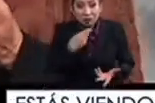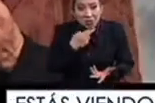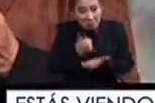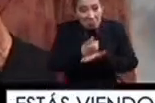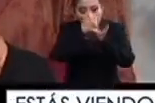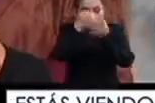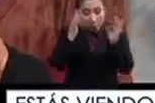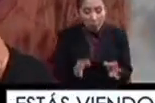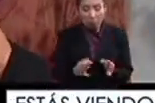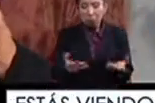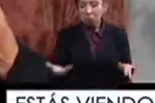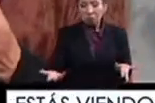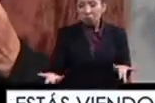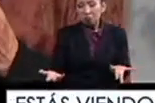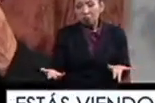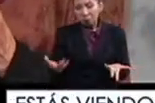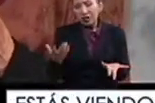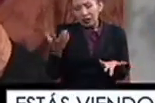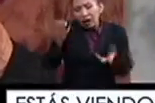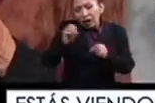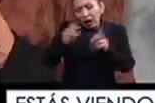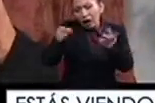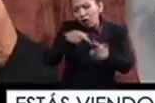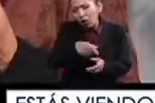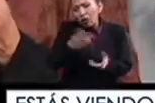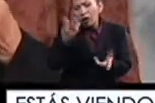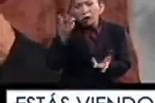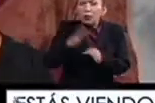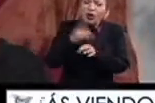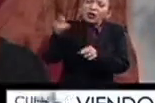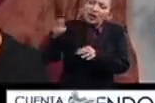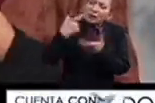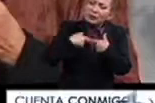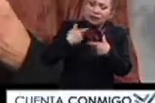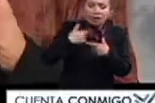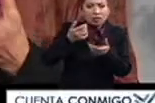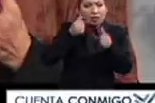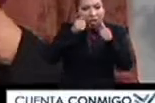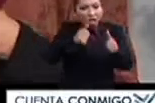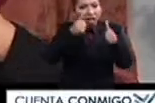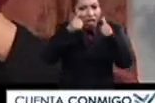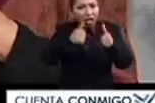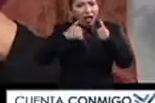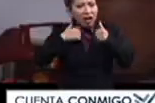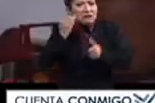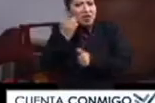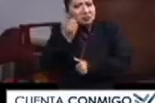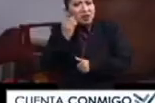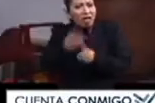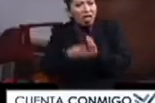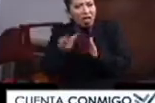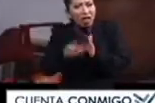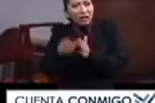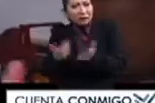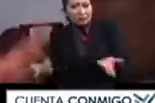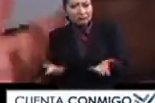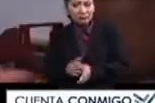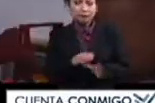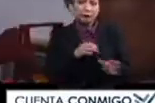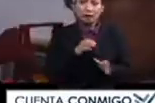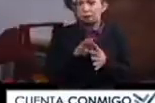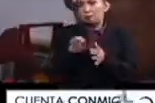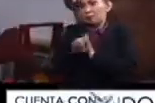qué bueno, tienen alguna razón? Entonces me pregunto por qué tienen la gente que hacer eso, ¿no? No, y pudiendo encontrar, por